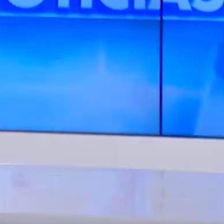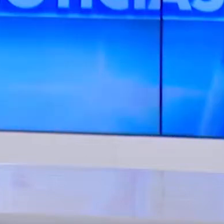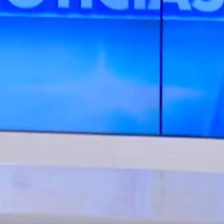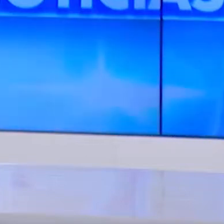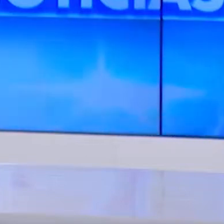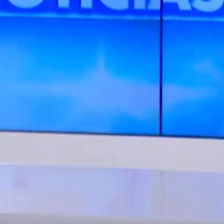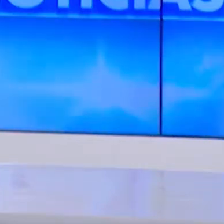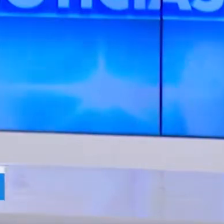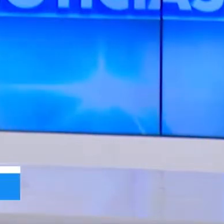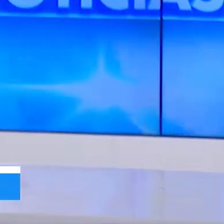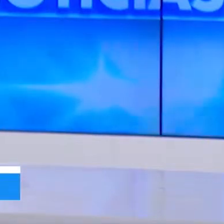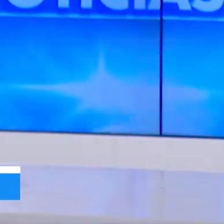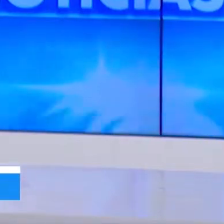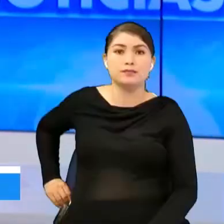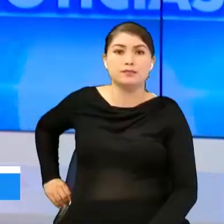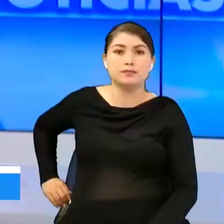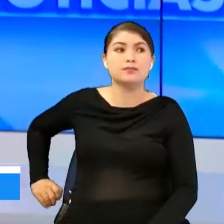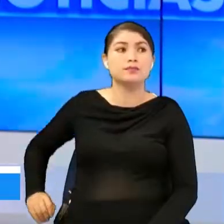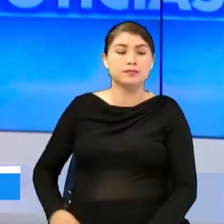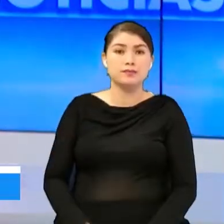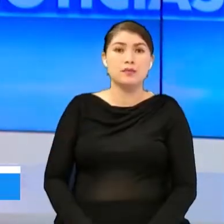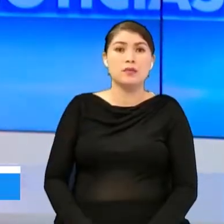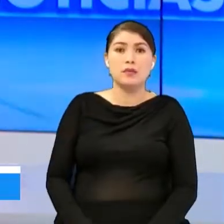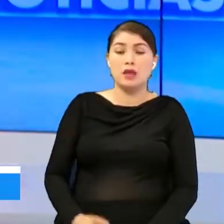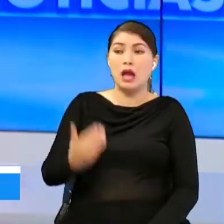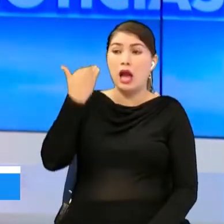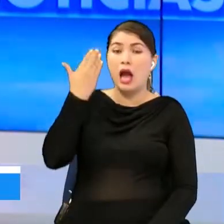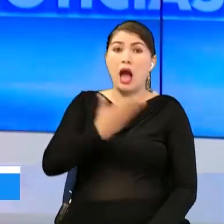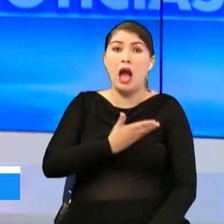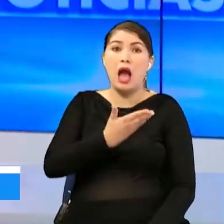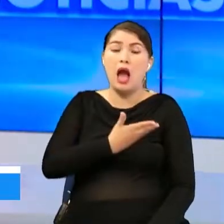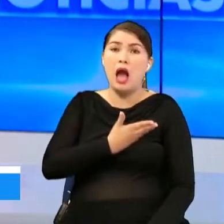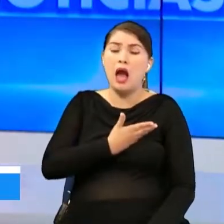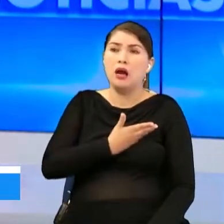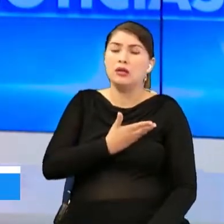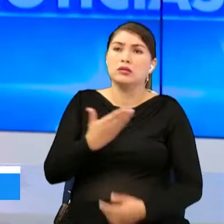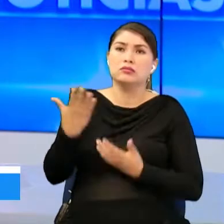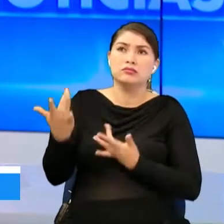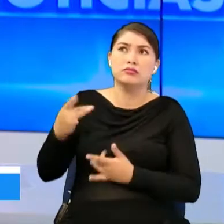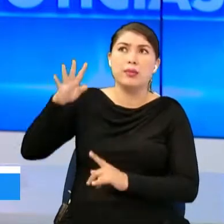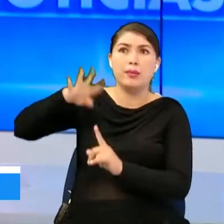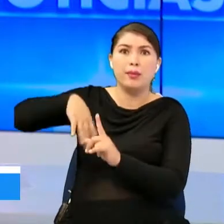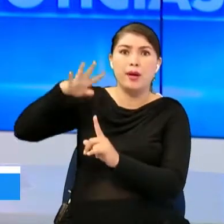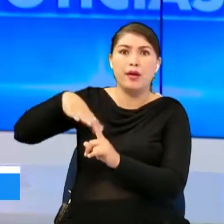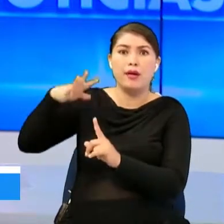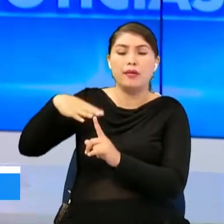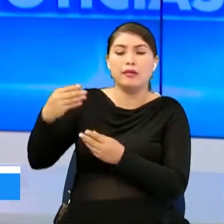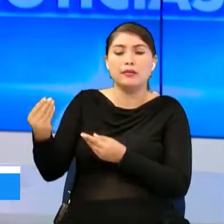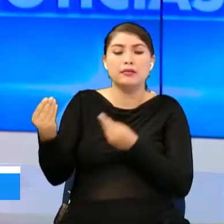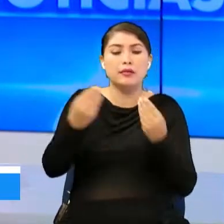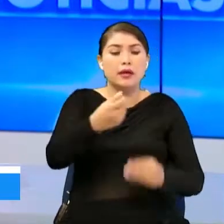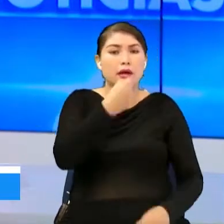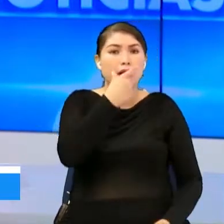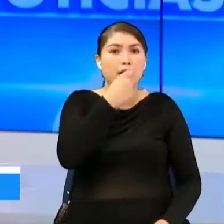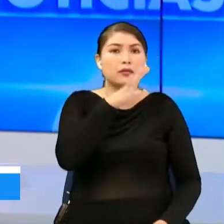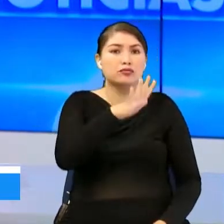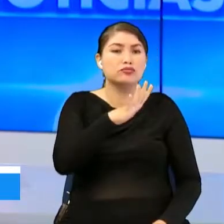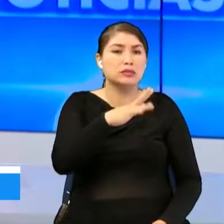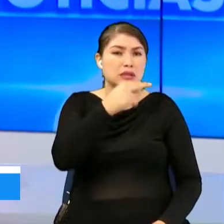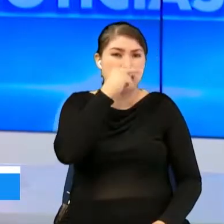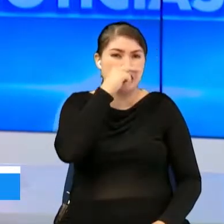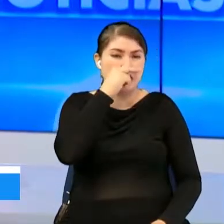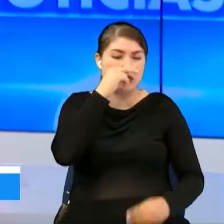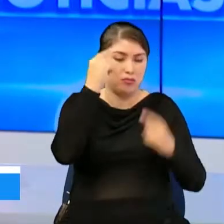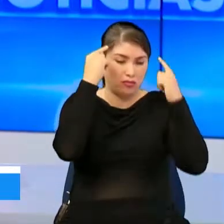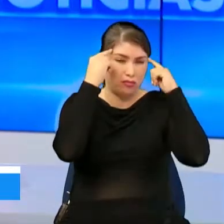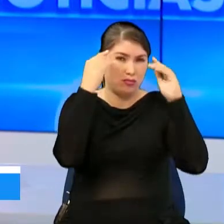y mucha atención a la siguiente historia una madre lleva cuatro veces esperando que la fs le entregue el medicamento para el tratamiento psiquiátrico que necesita